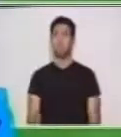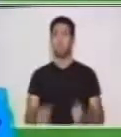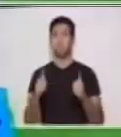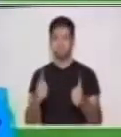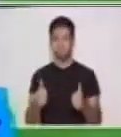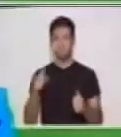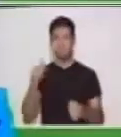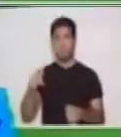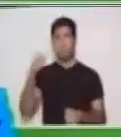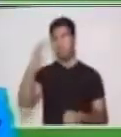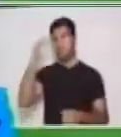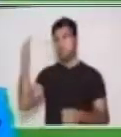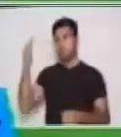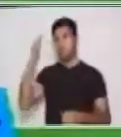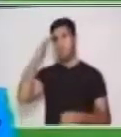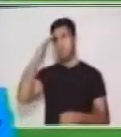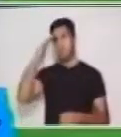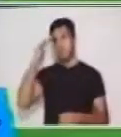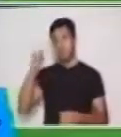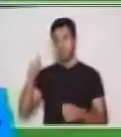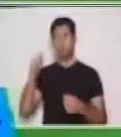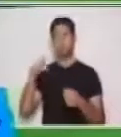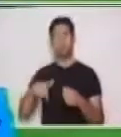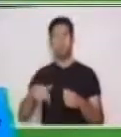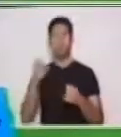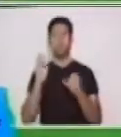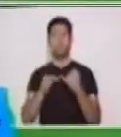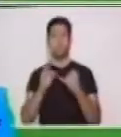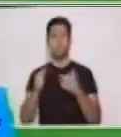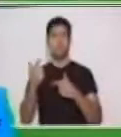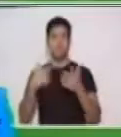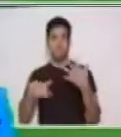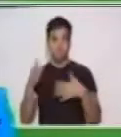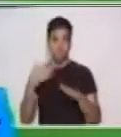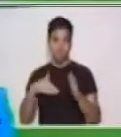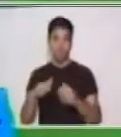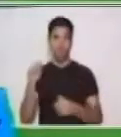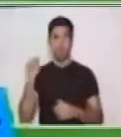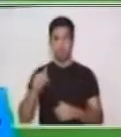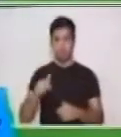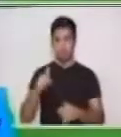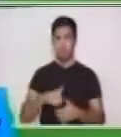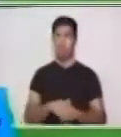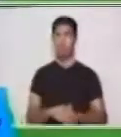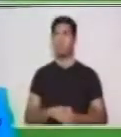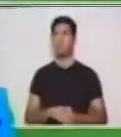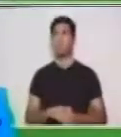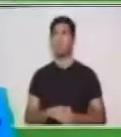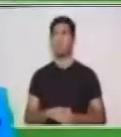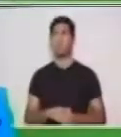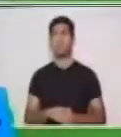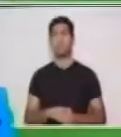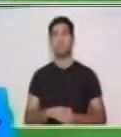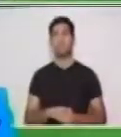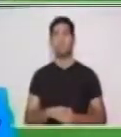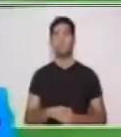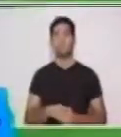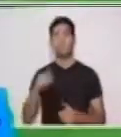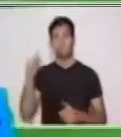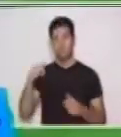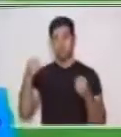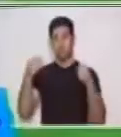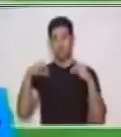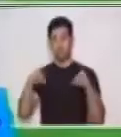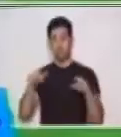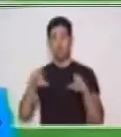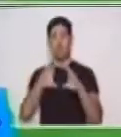Saludos también a Pablo, que está haciendo la interpretación en lengua de señas en esta oportunidad de la